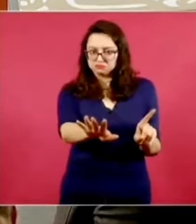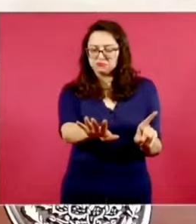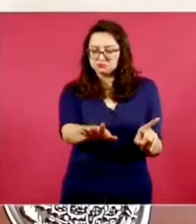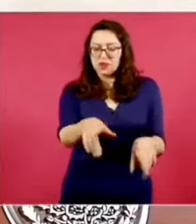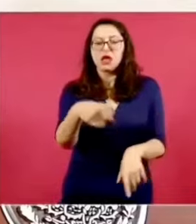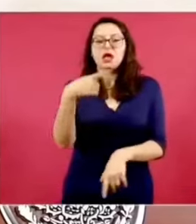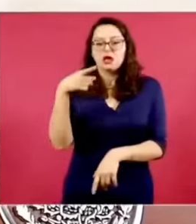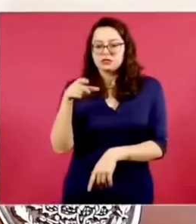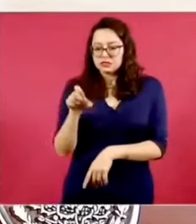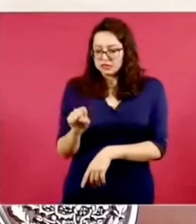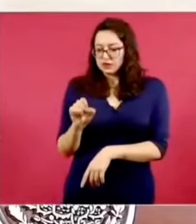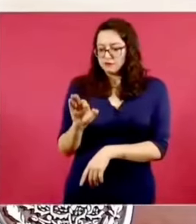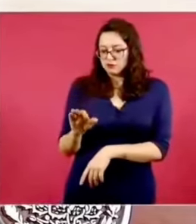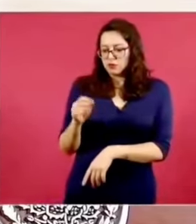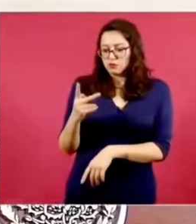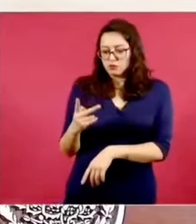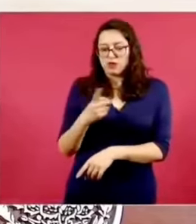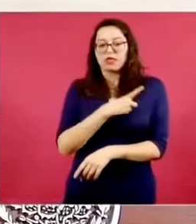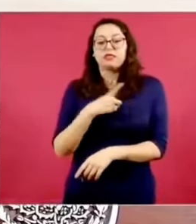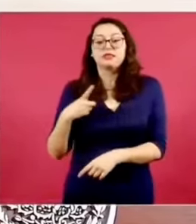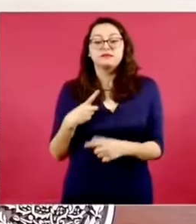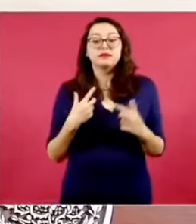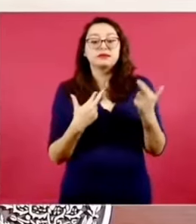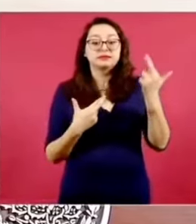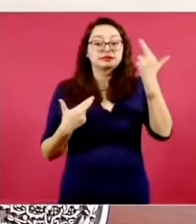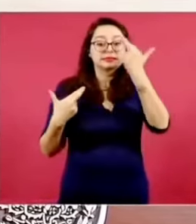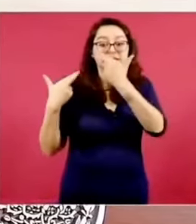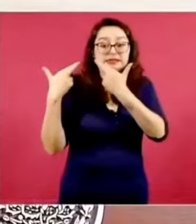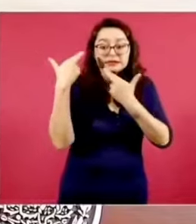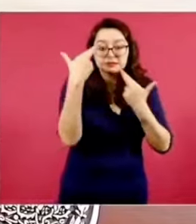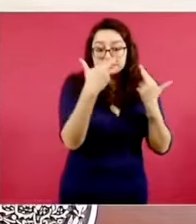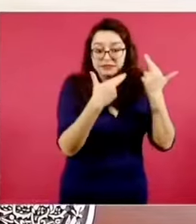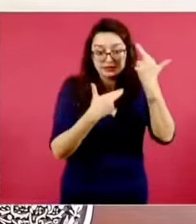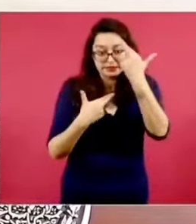más que